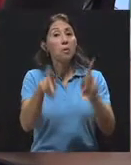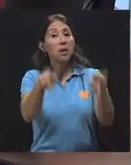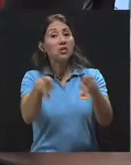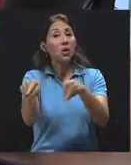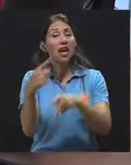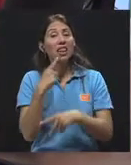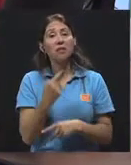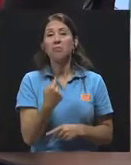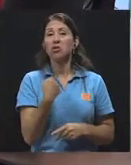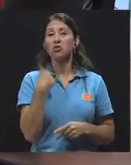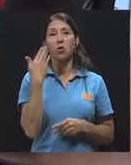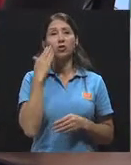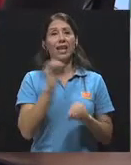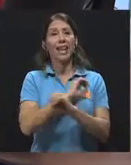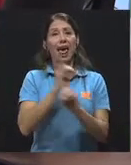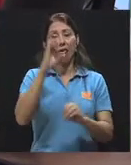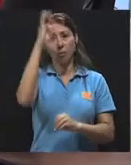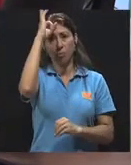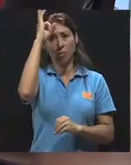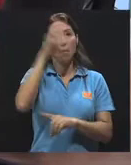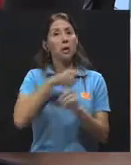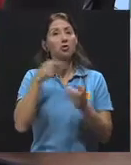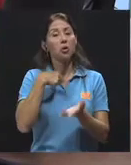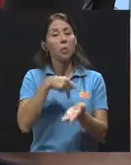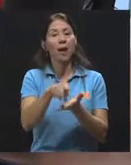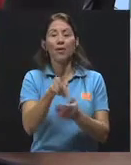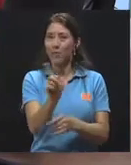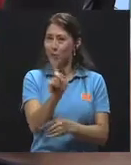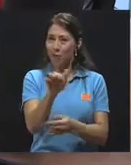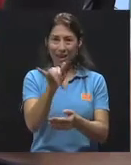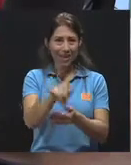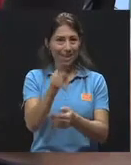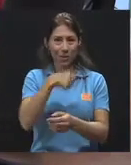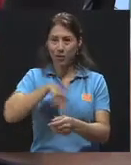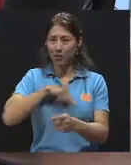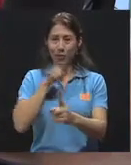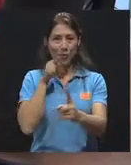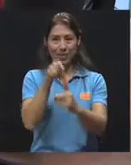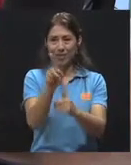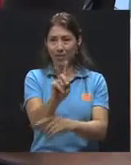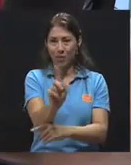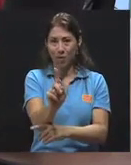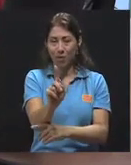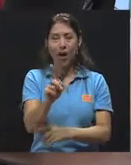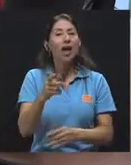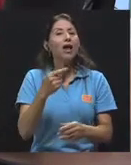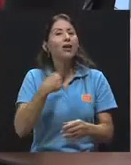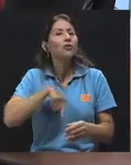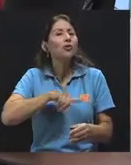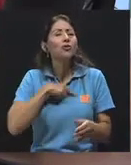meterme el curso porque si lo pago lo puedo hacer y tienen que tener más, sí, paciencia, sí, sino que es, ¿verdad?